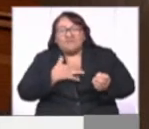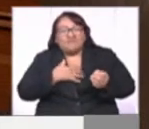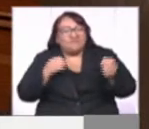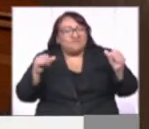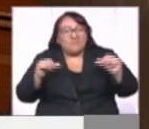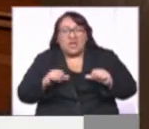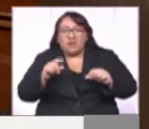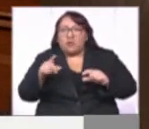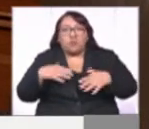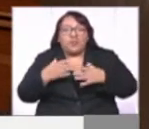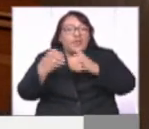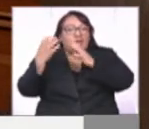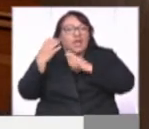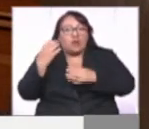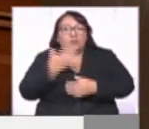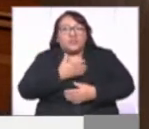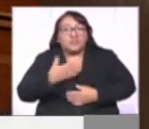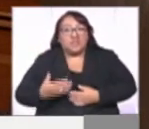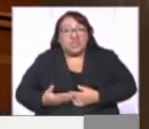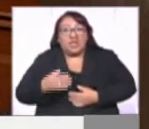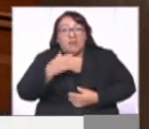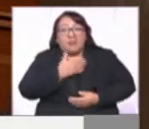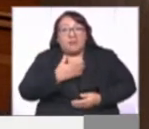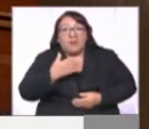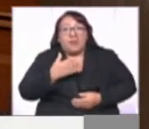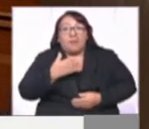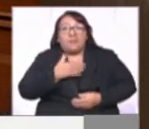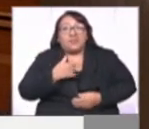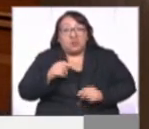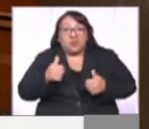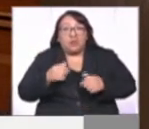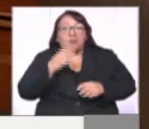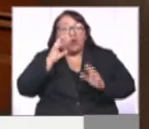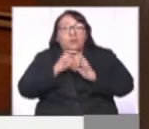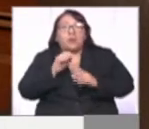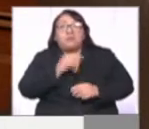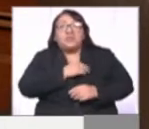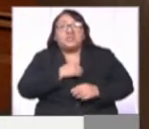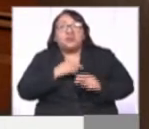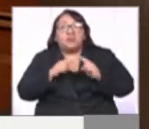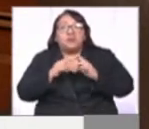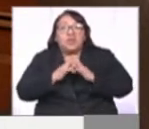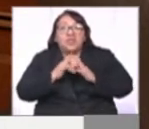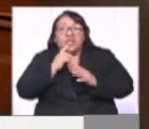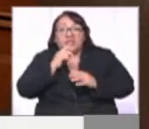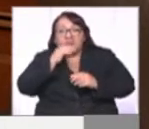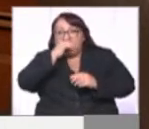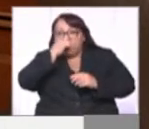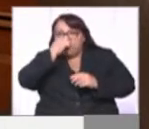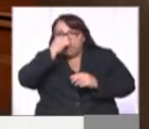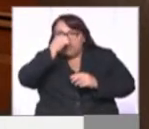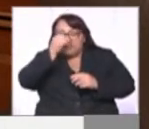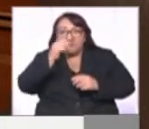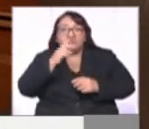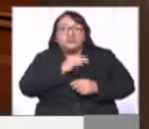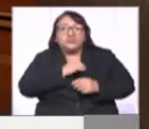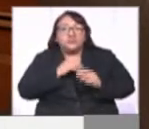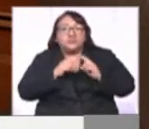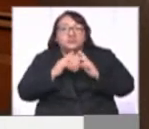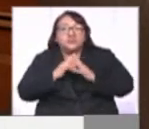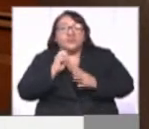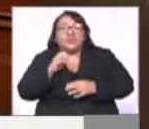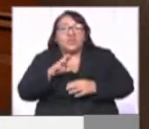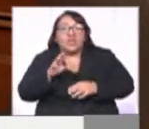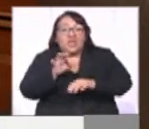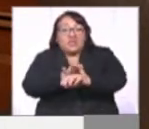el cargo de la señora Boluarte. Por ejemplo, la ministra de Vivienda que desliza que el Rolex, la ex ministra de Vivienda, la ministra de Vivienda que desliza